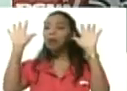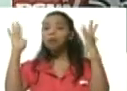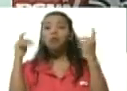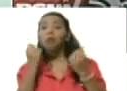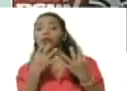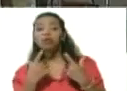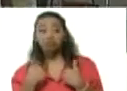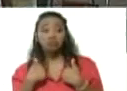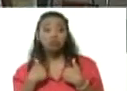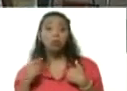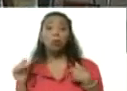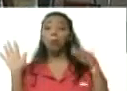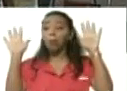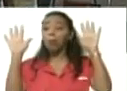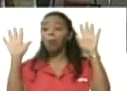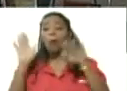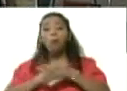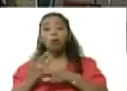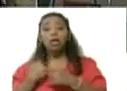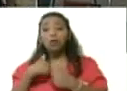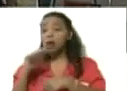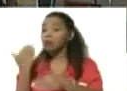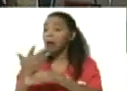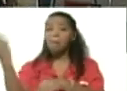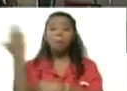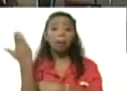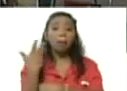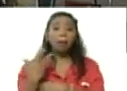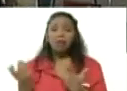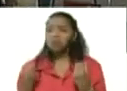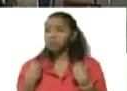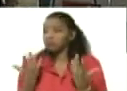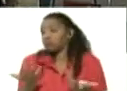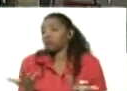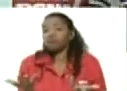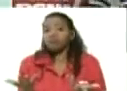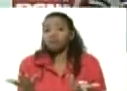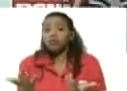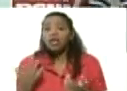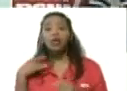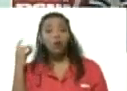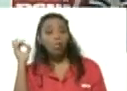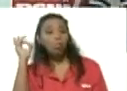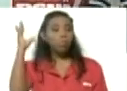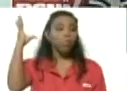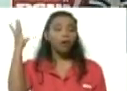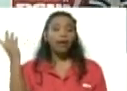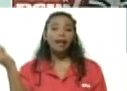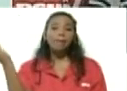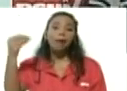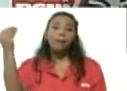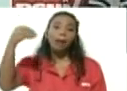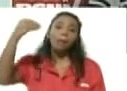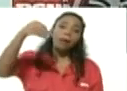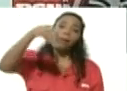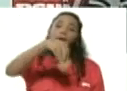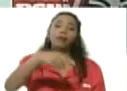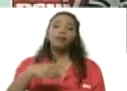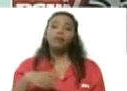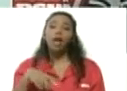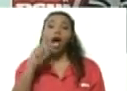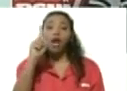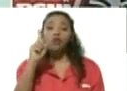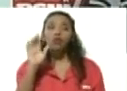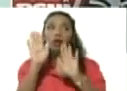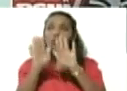De cantidad de sanciones que tenemos. Y nos inventan cada vez. Hay uno que dejó la mano abajo,